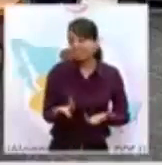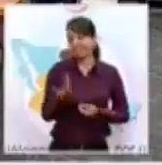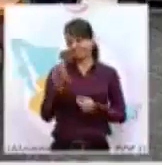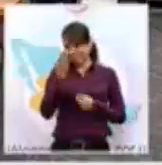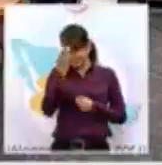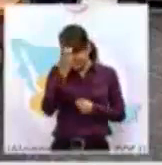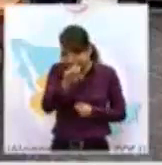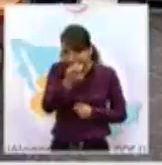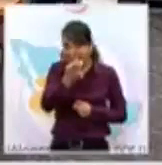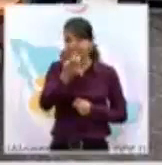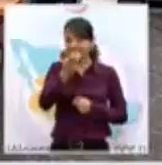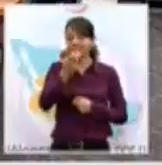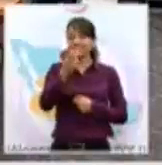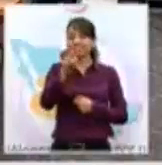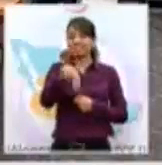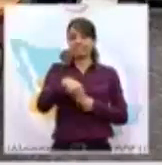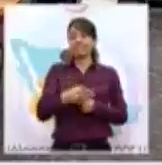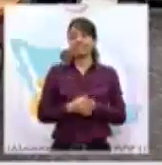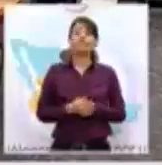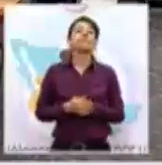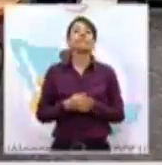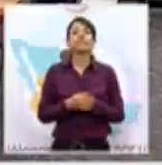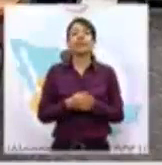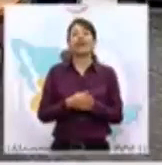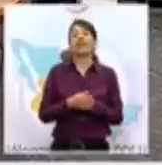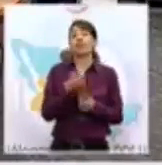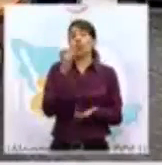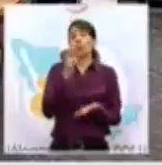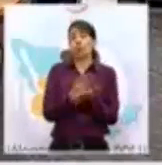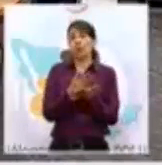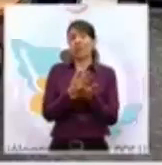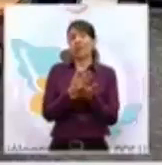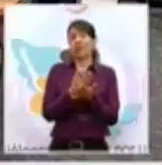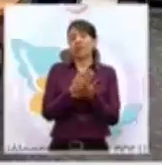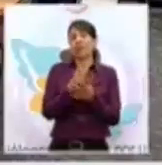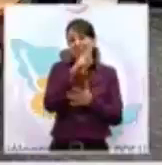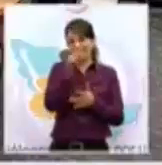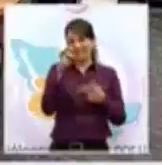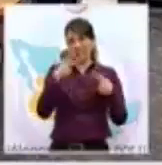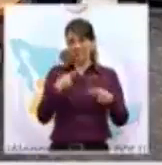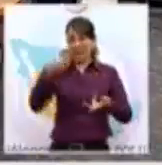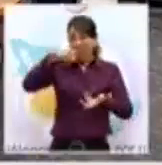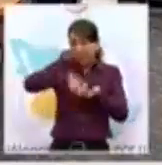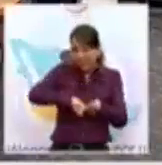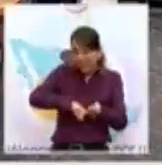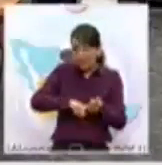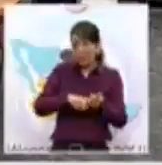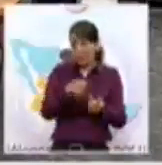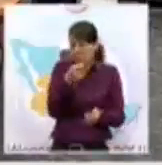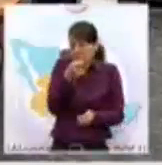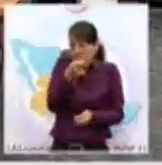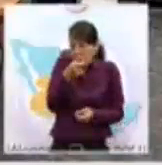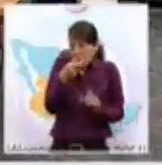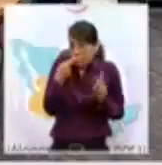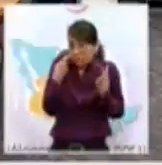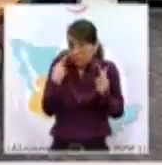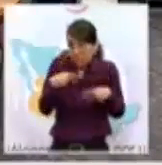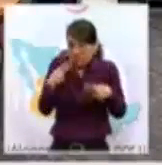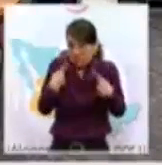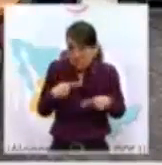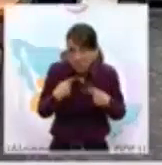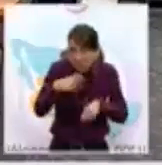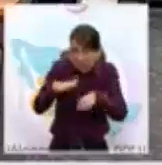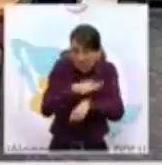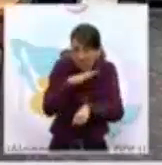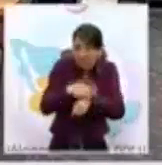este punto 6, de que solamente 6 de cada 1000 estudiantes tienen niveles 5 y 6 de PISA en matemáticas, insisto, contra el 7%